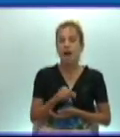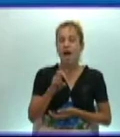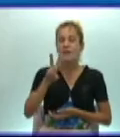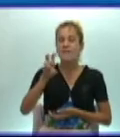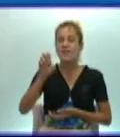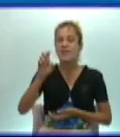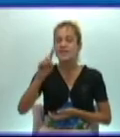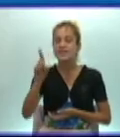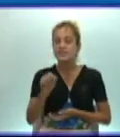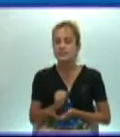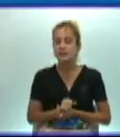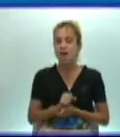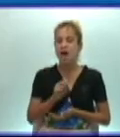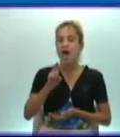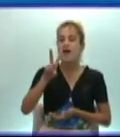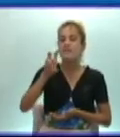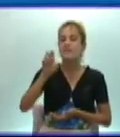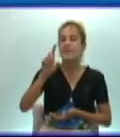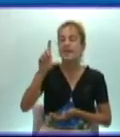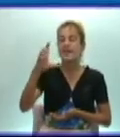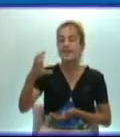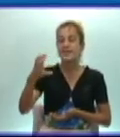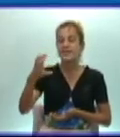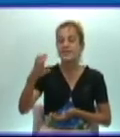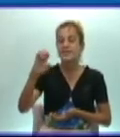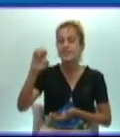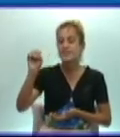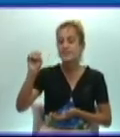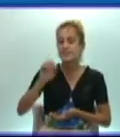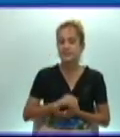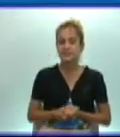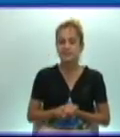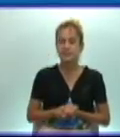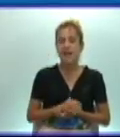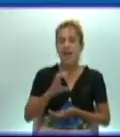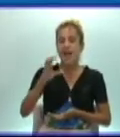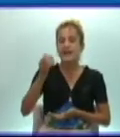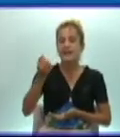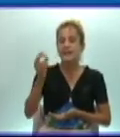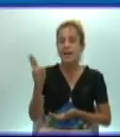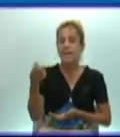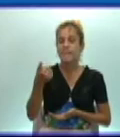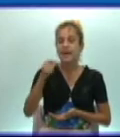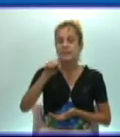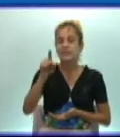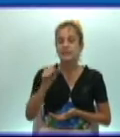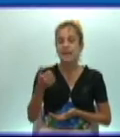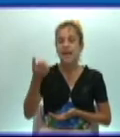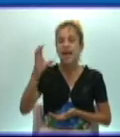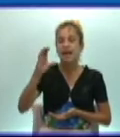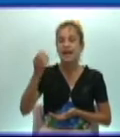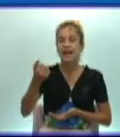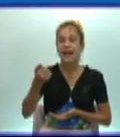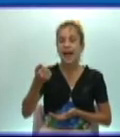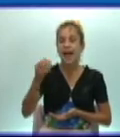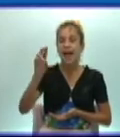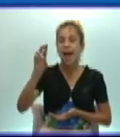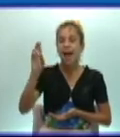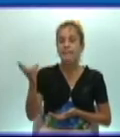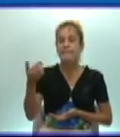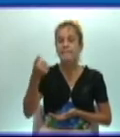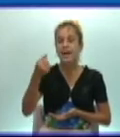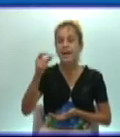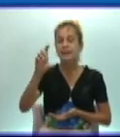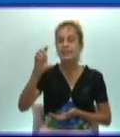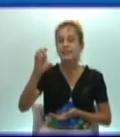veces. Y de capaz, capaces. Fíjense bien que en las dos últimas palabras hemos destacado en color